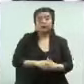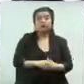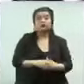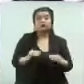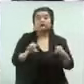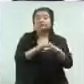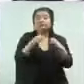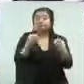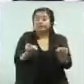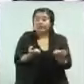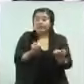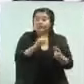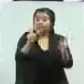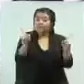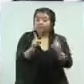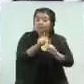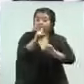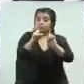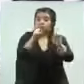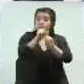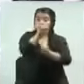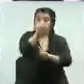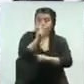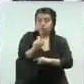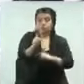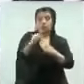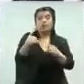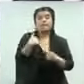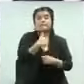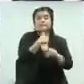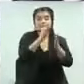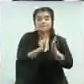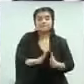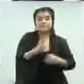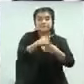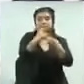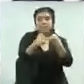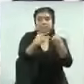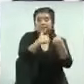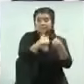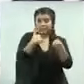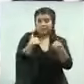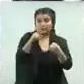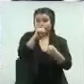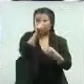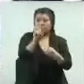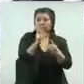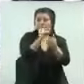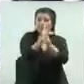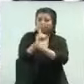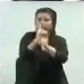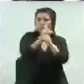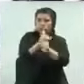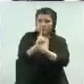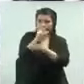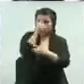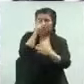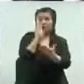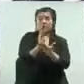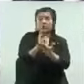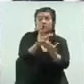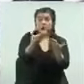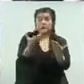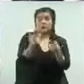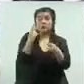Entonces, concretamente, ministro o viceministro de Infraestructura, no sé si tienen ya un diagnóstico, porque creo que es